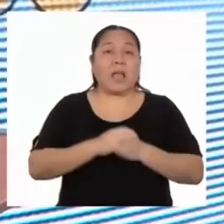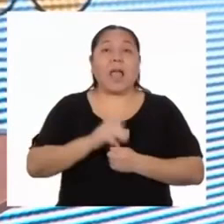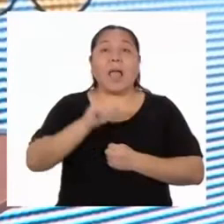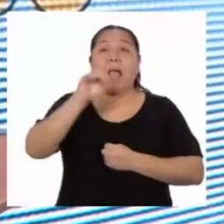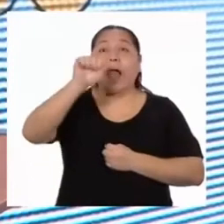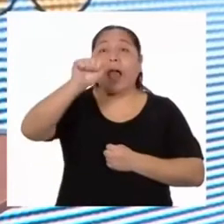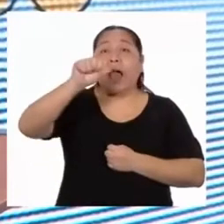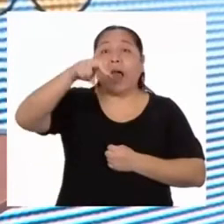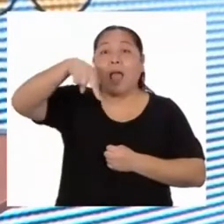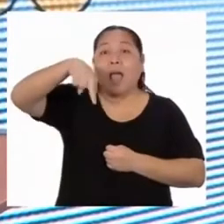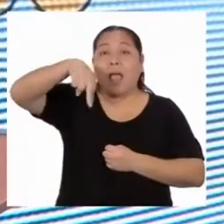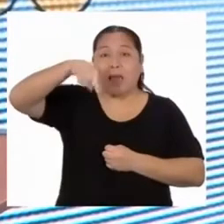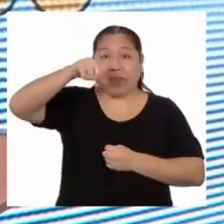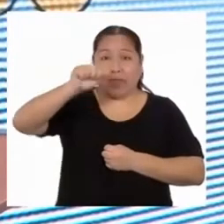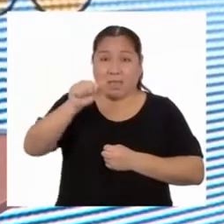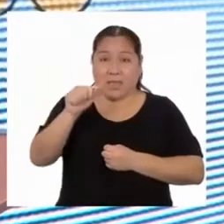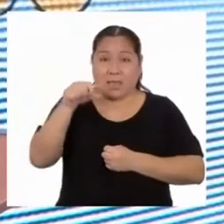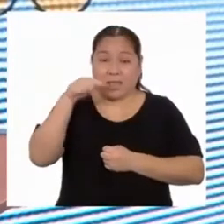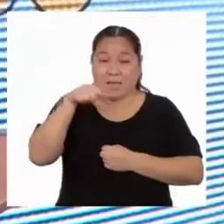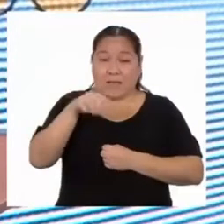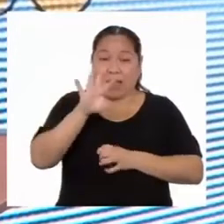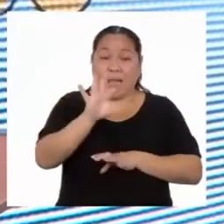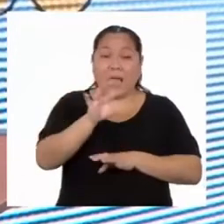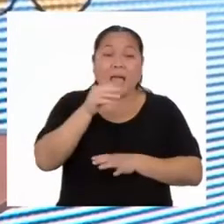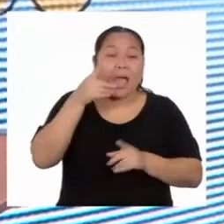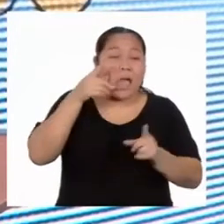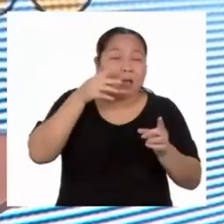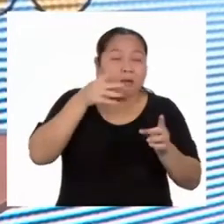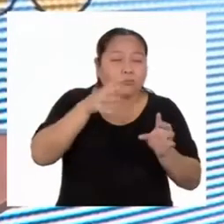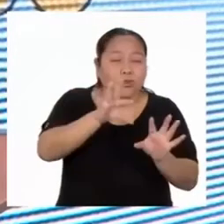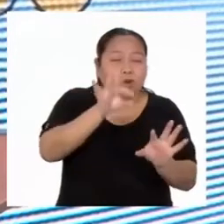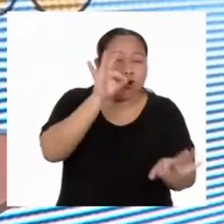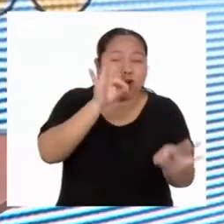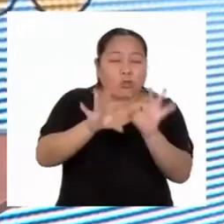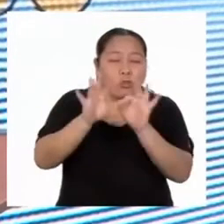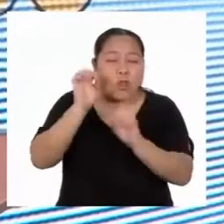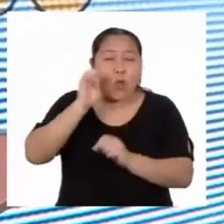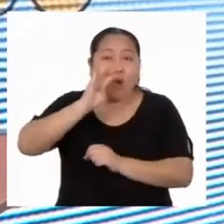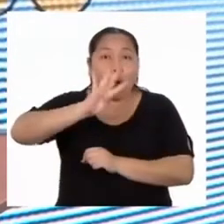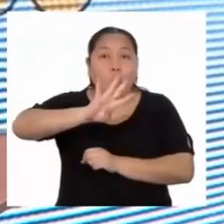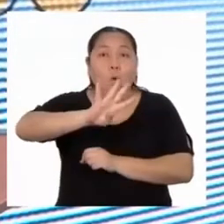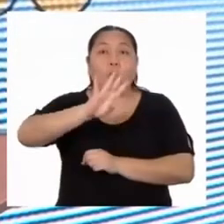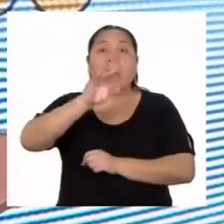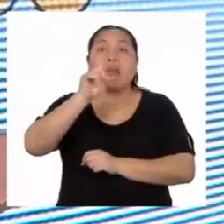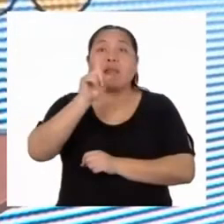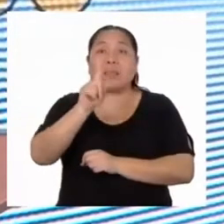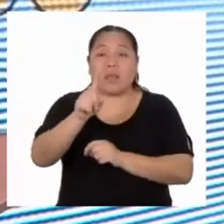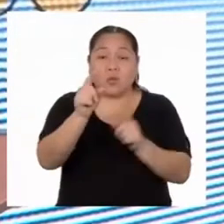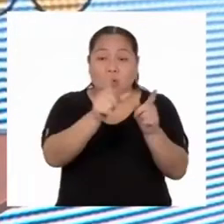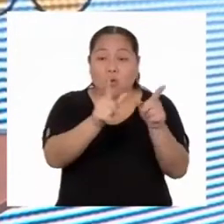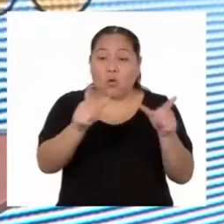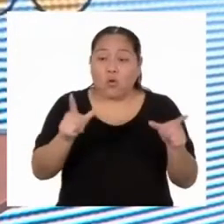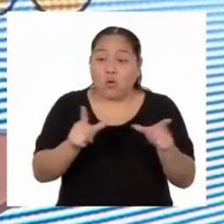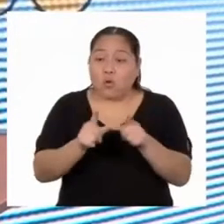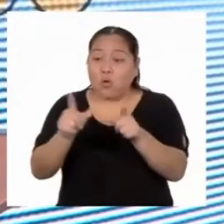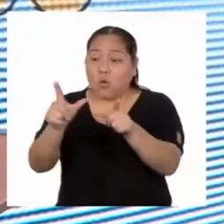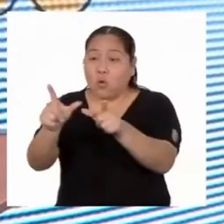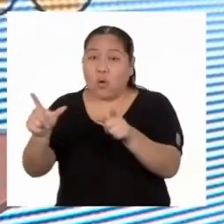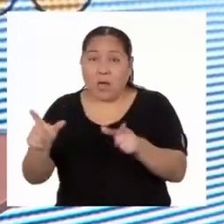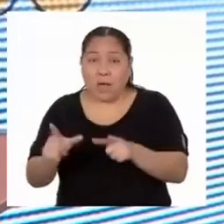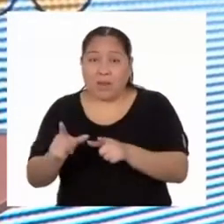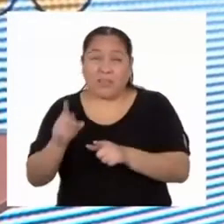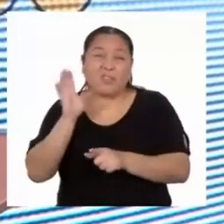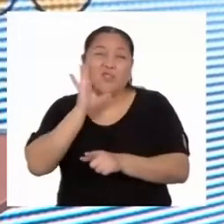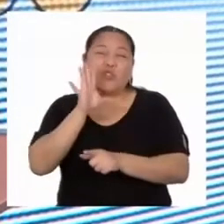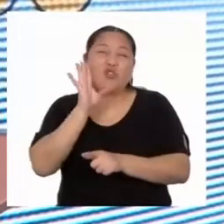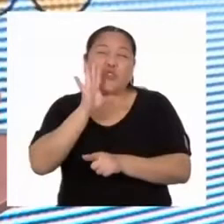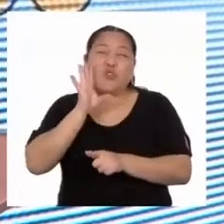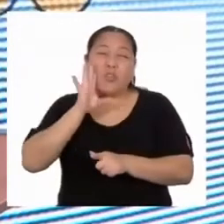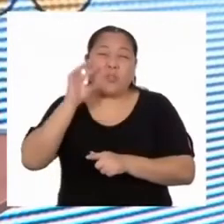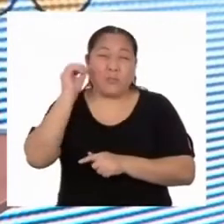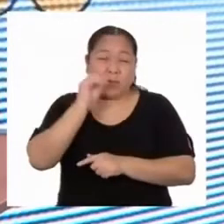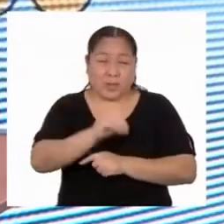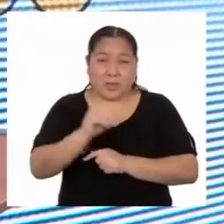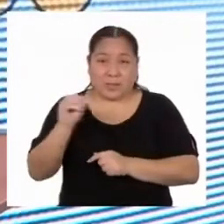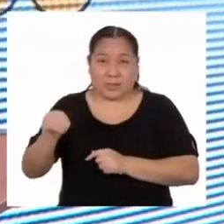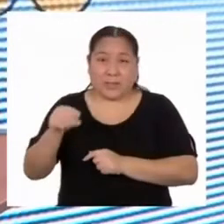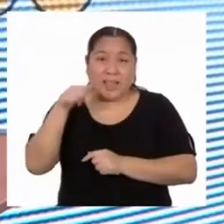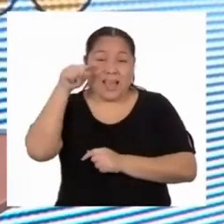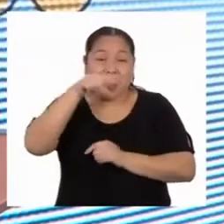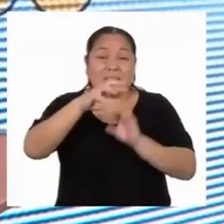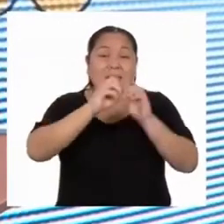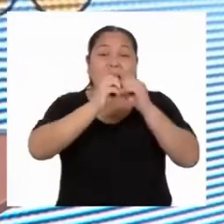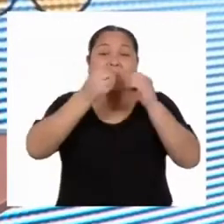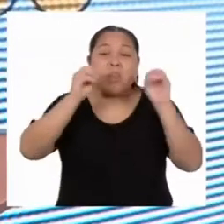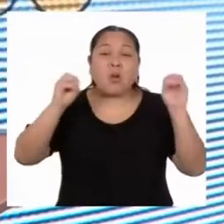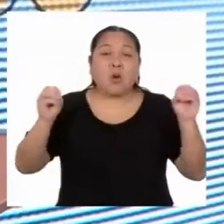identificó 41 unidades hidrográficas fuertemente contaminadas. Esa es la oración que nos